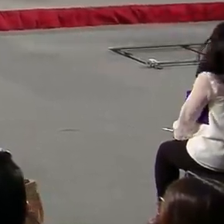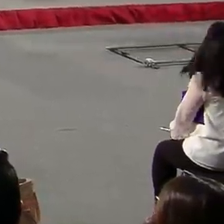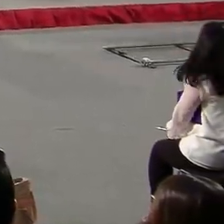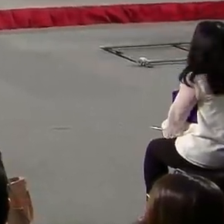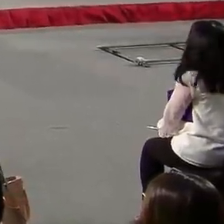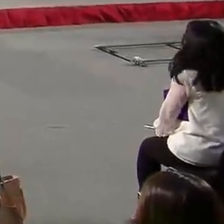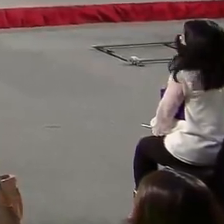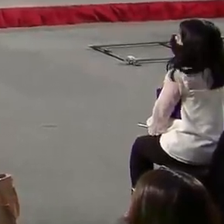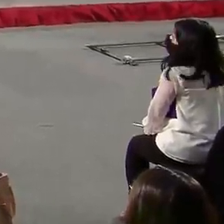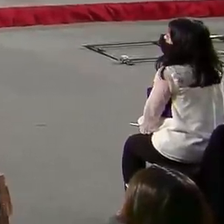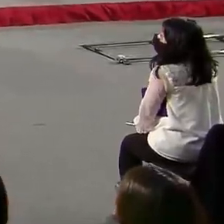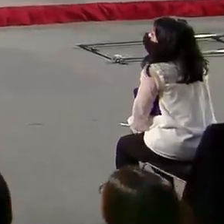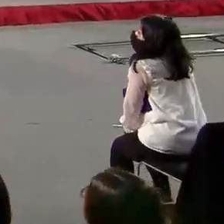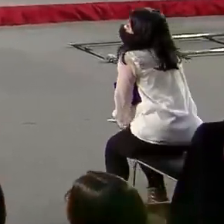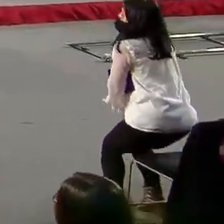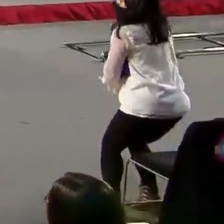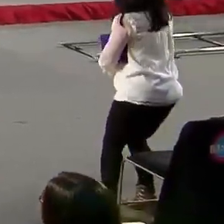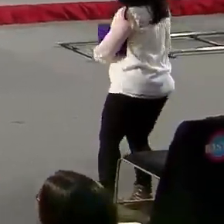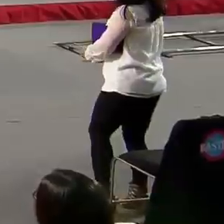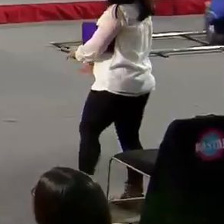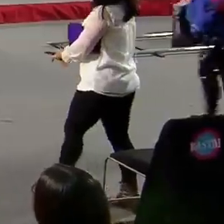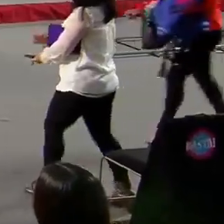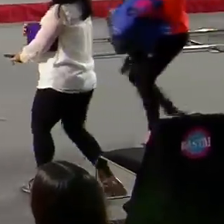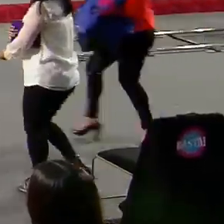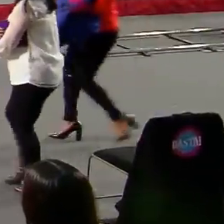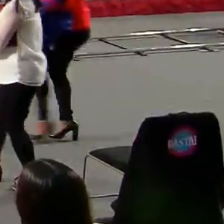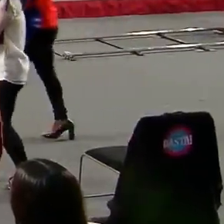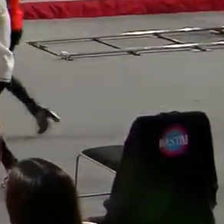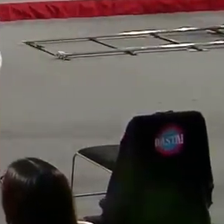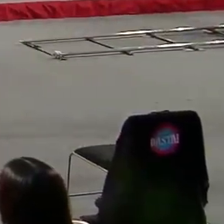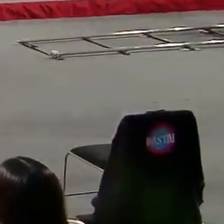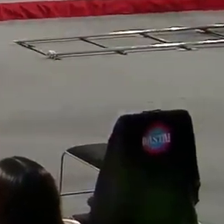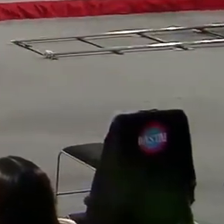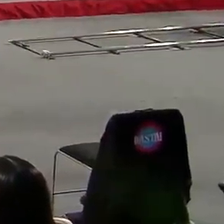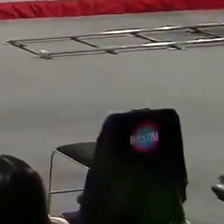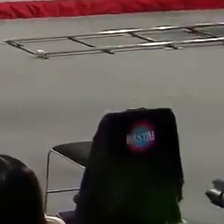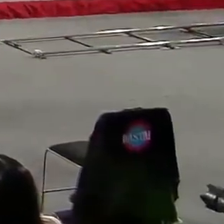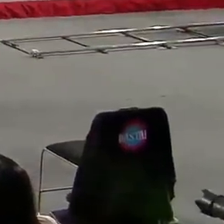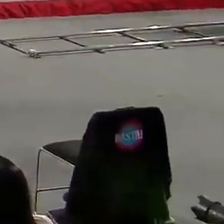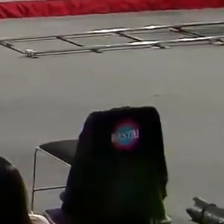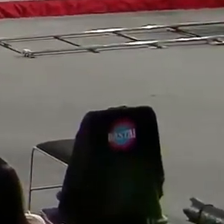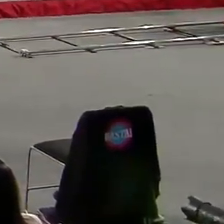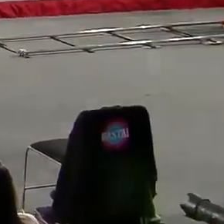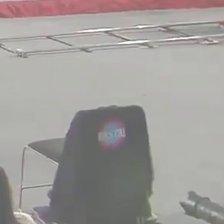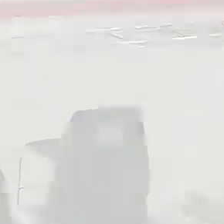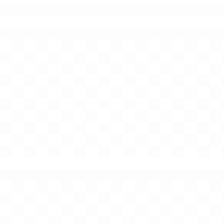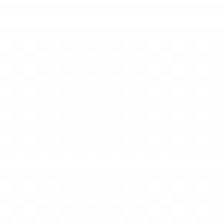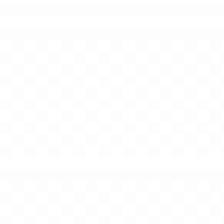Gracias.